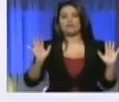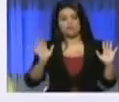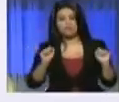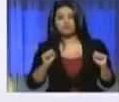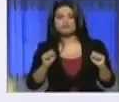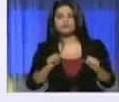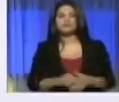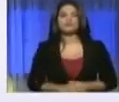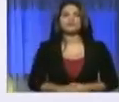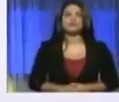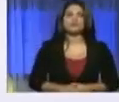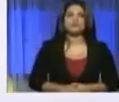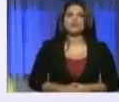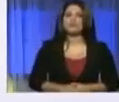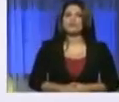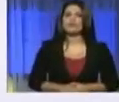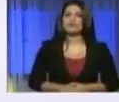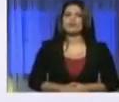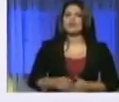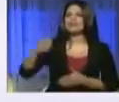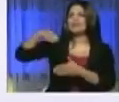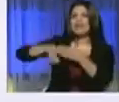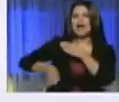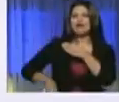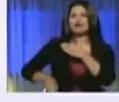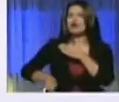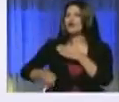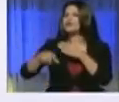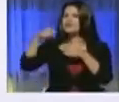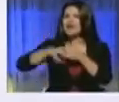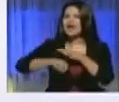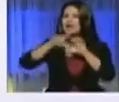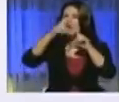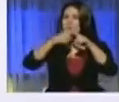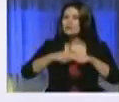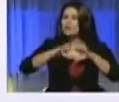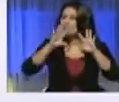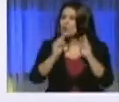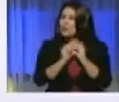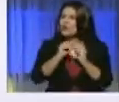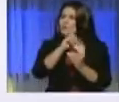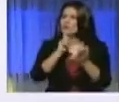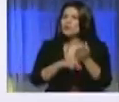El salario mínimo nos queda en